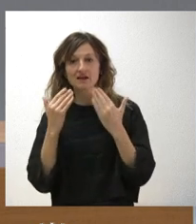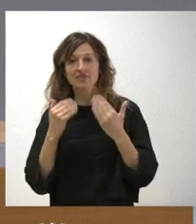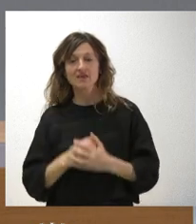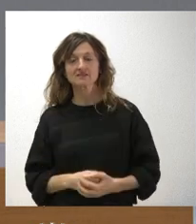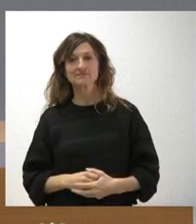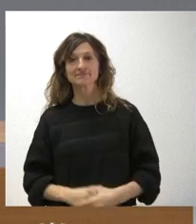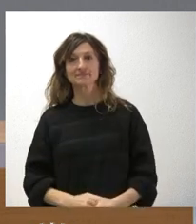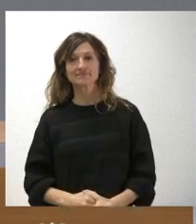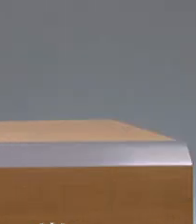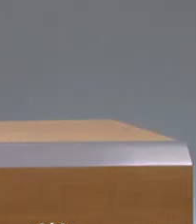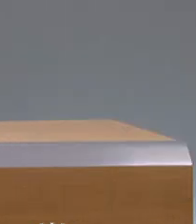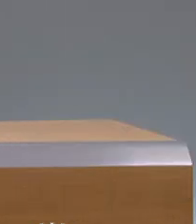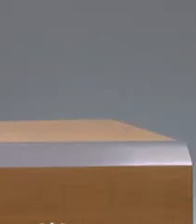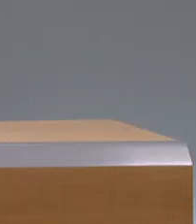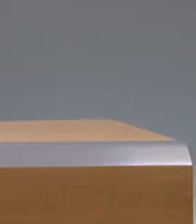muchas